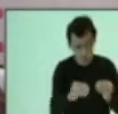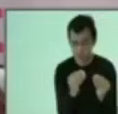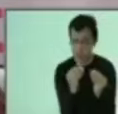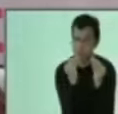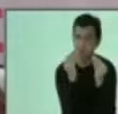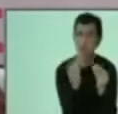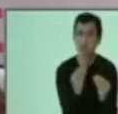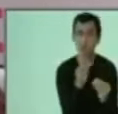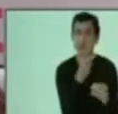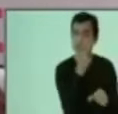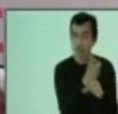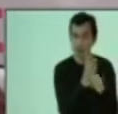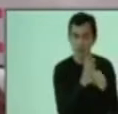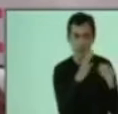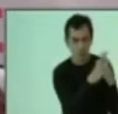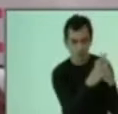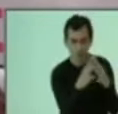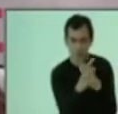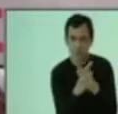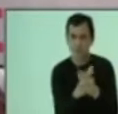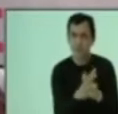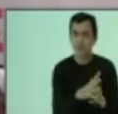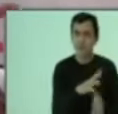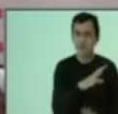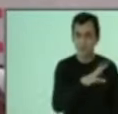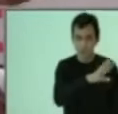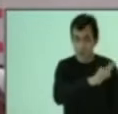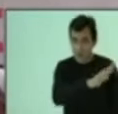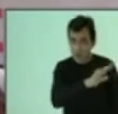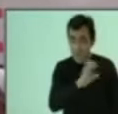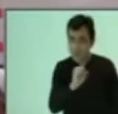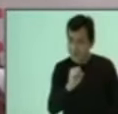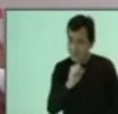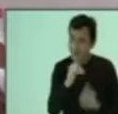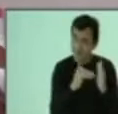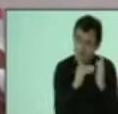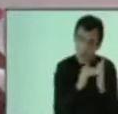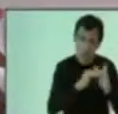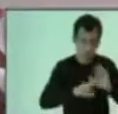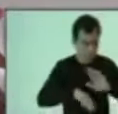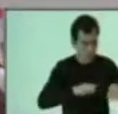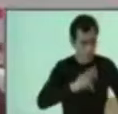el récord es de 50 a 60 millones, ¿verdad? Y